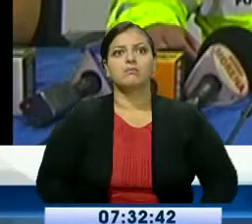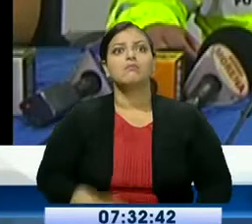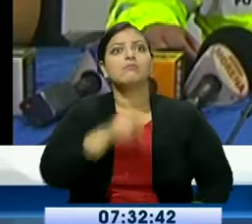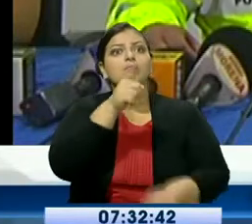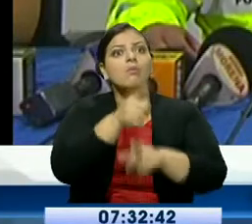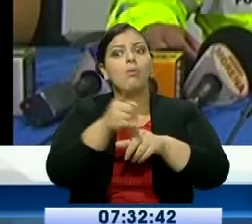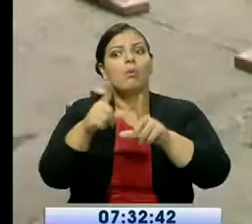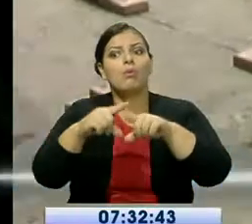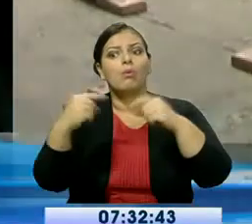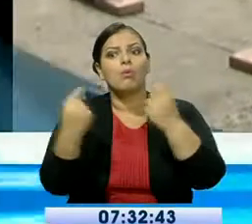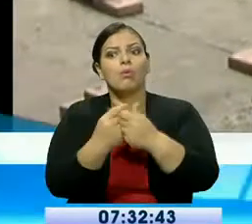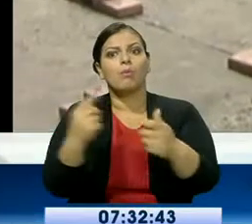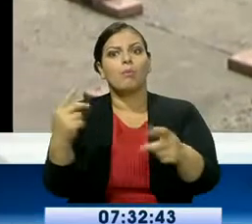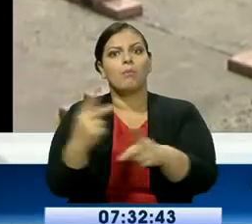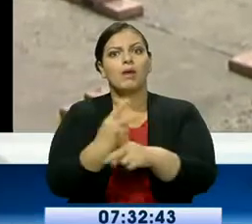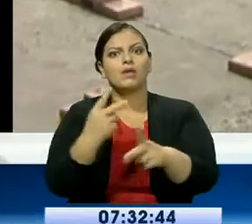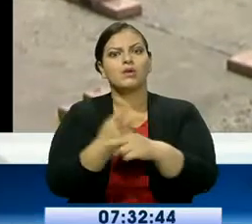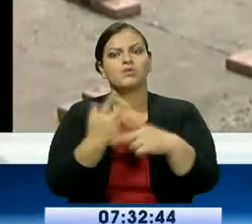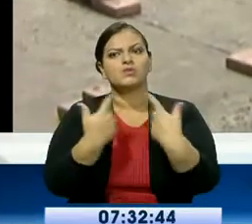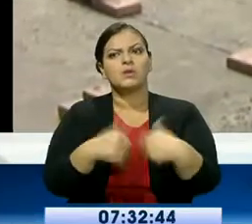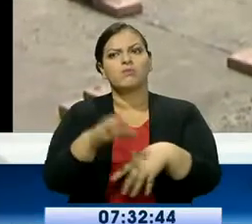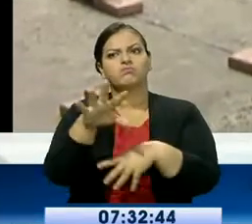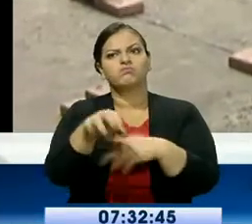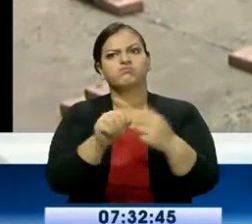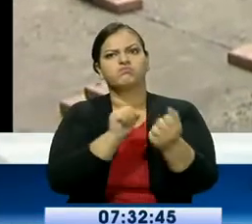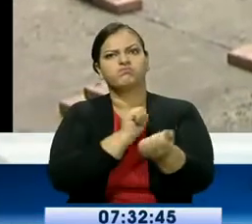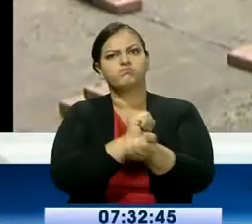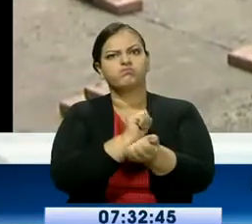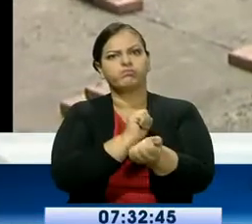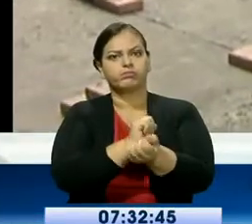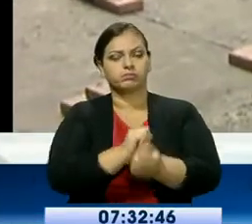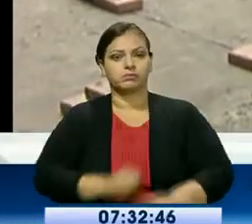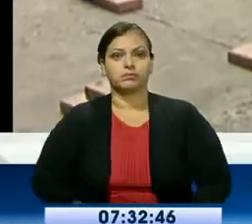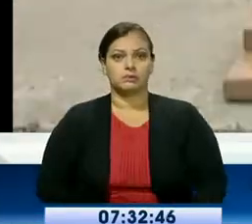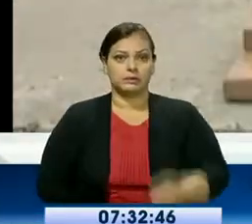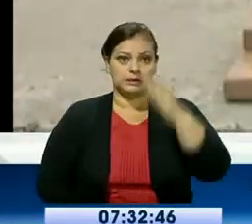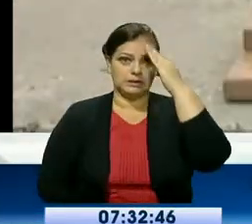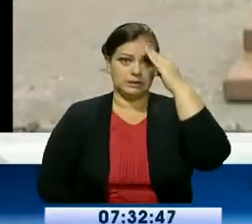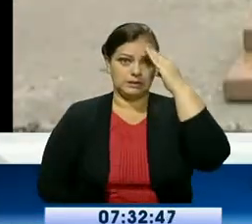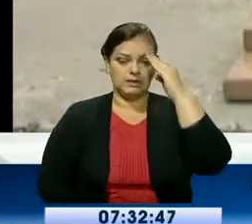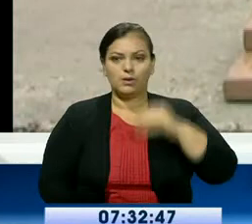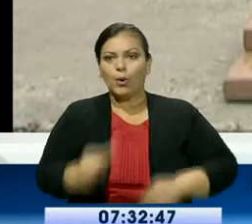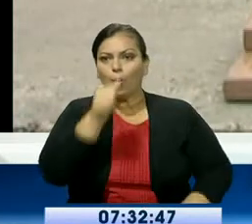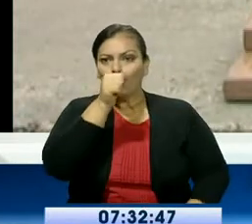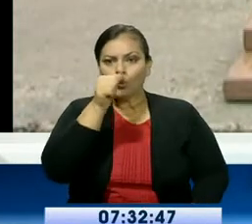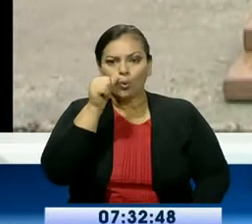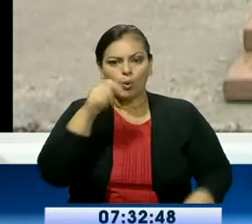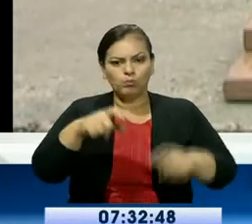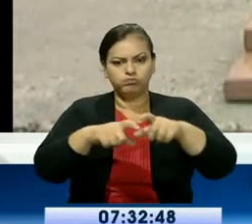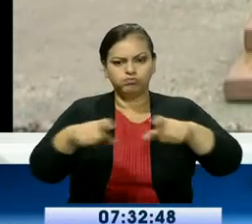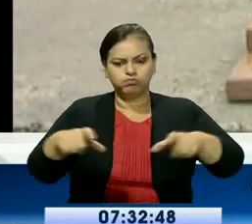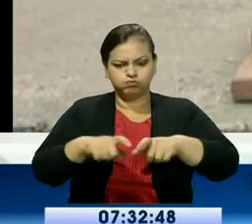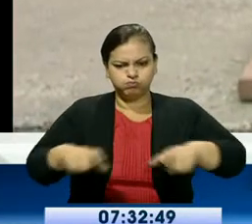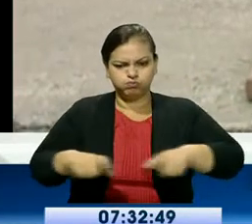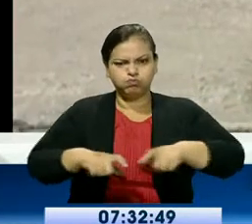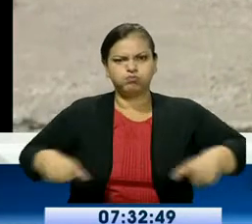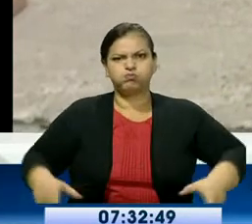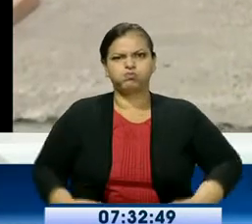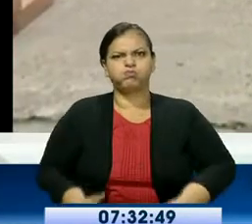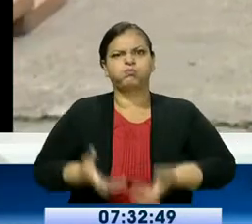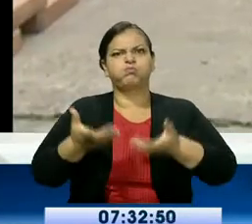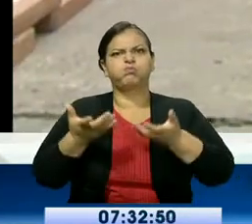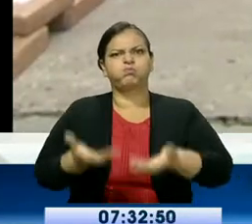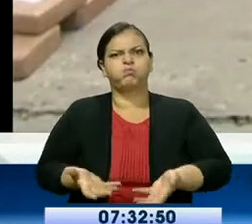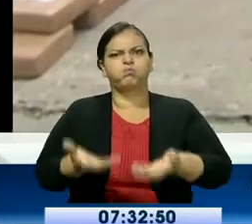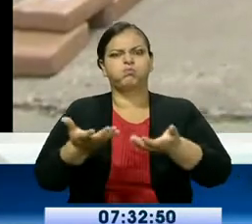fue desarticulada. En el vehículo camuflaban los estupefacientes. De ahí que creen que la mercadería tenía una